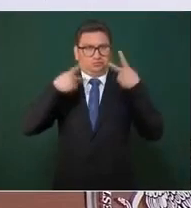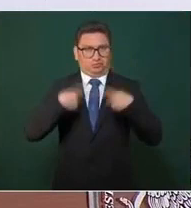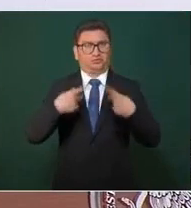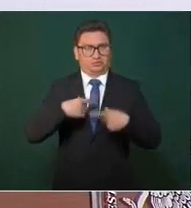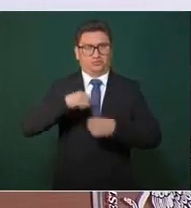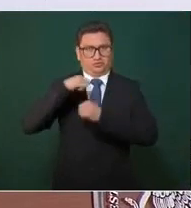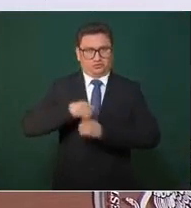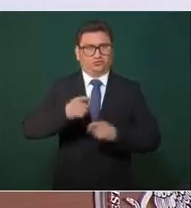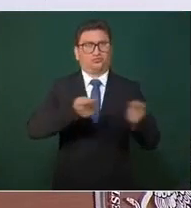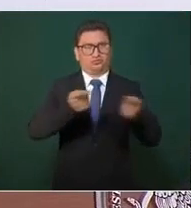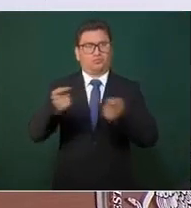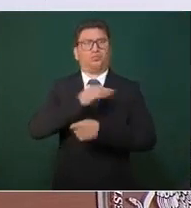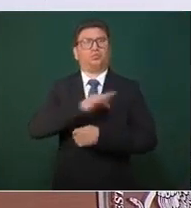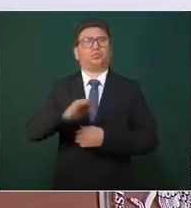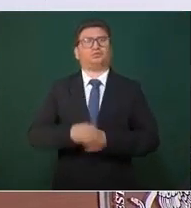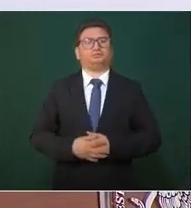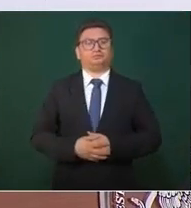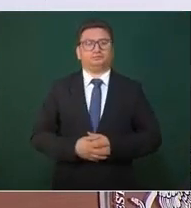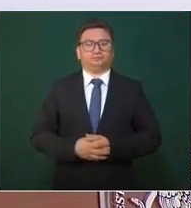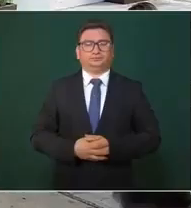riendas del poder en sus manos.